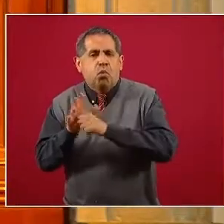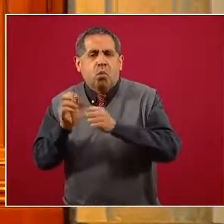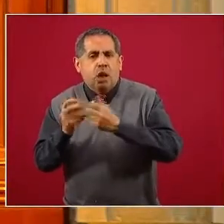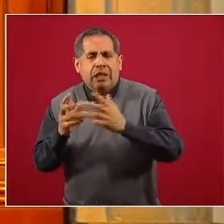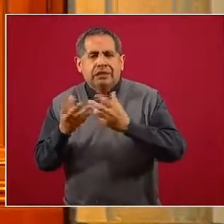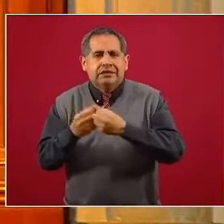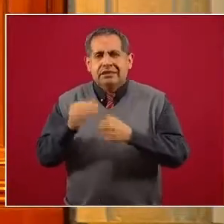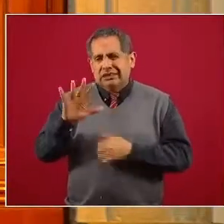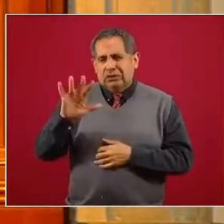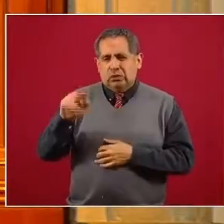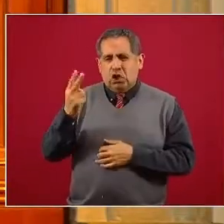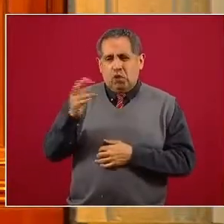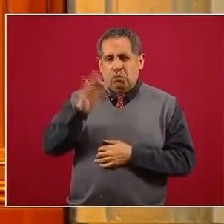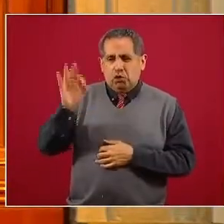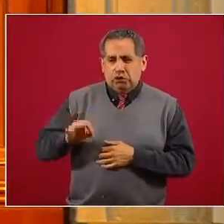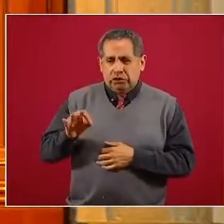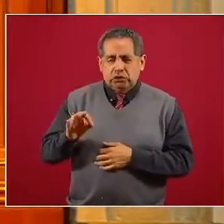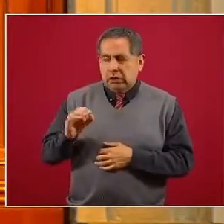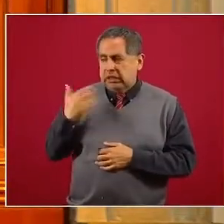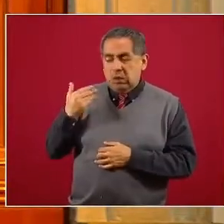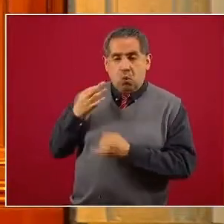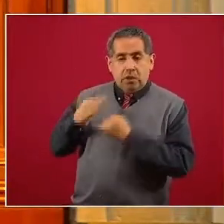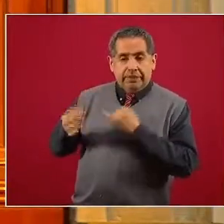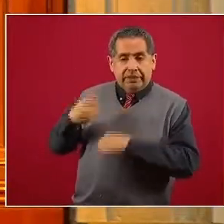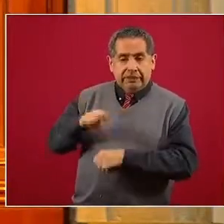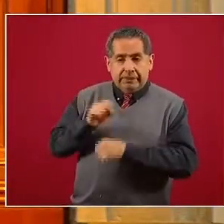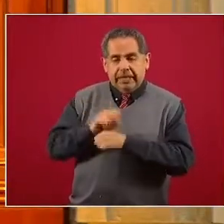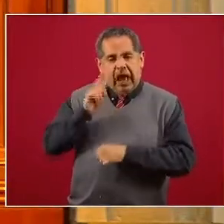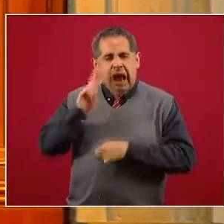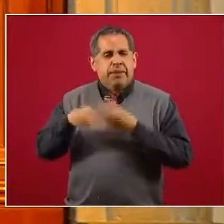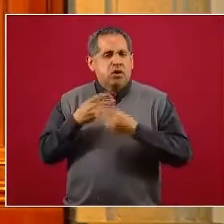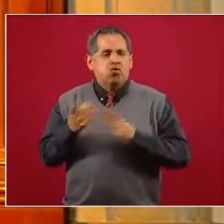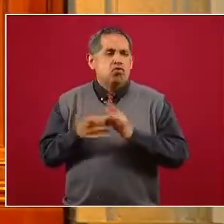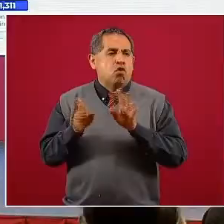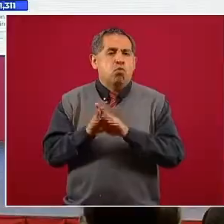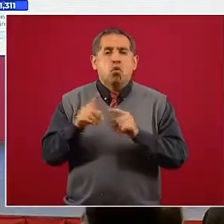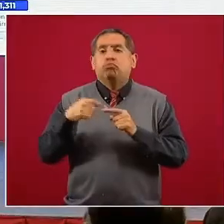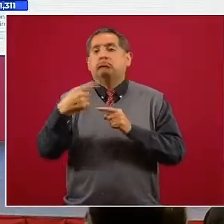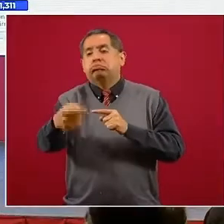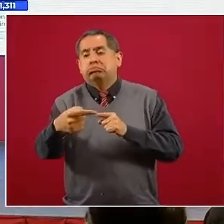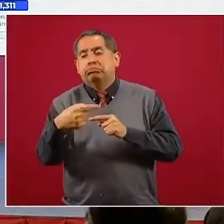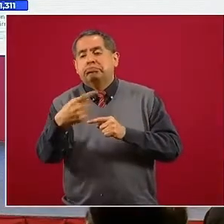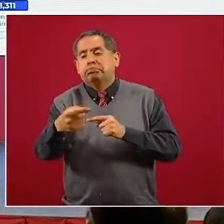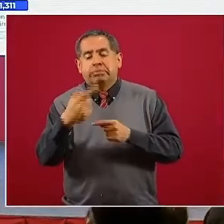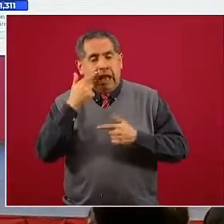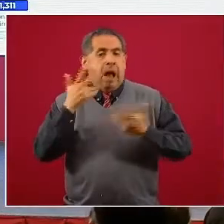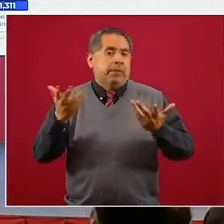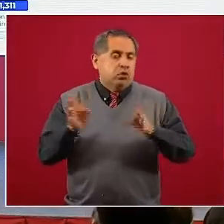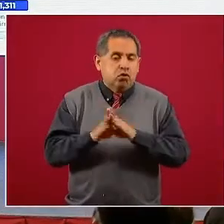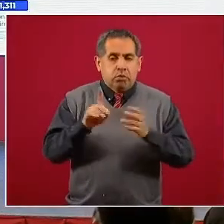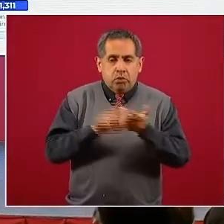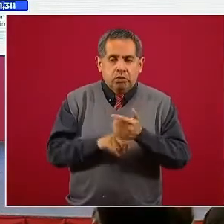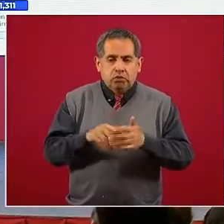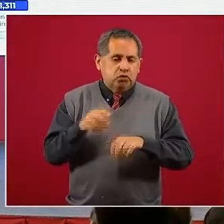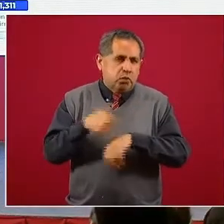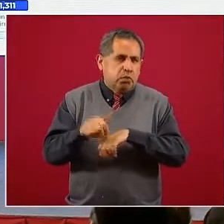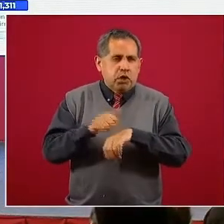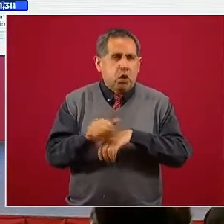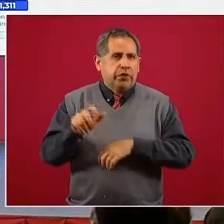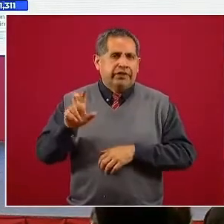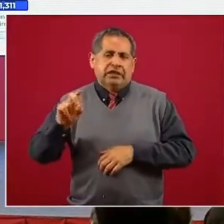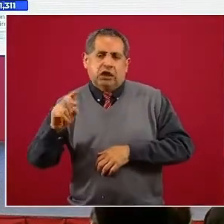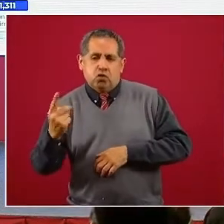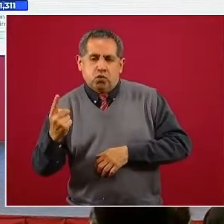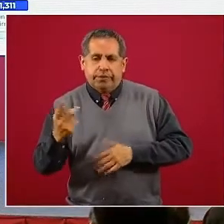un 52% para la última semana. Vamos a ver también cómo se comporta una vez que empecemos a graficar la semana